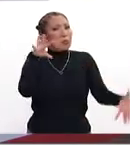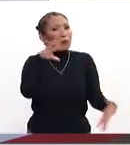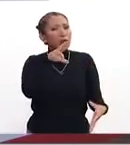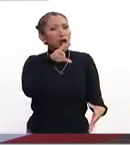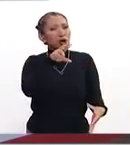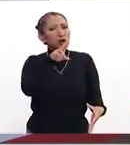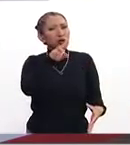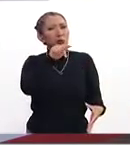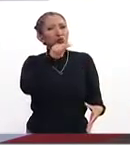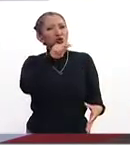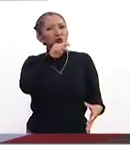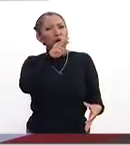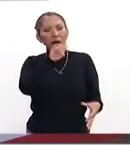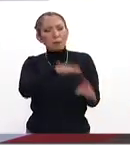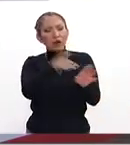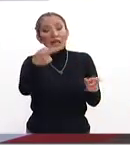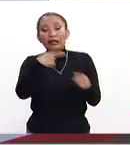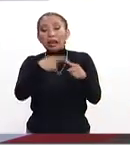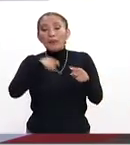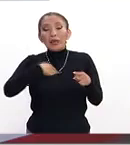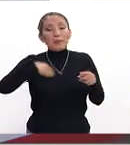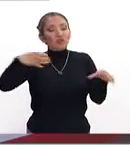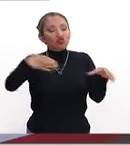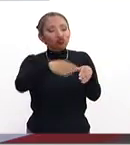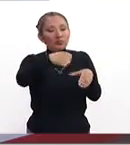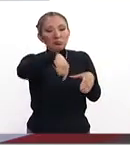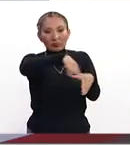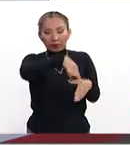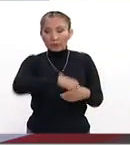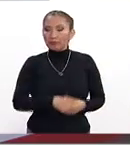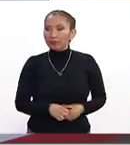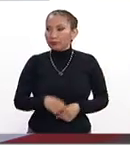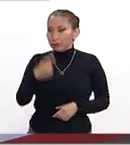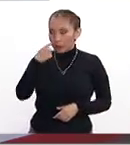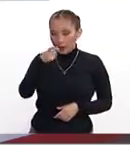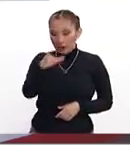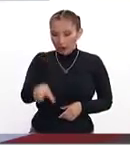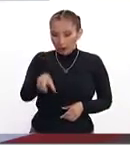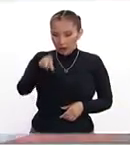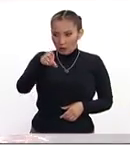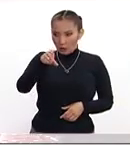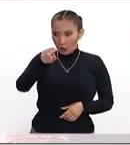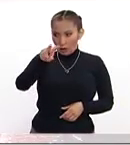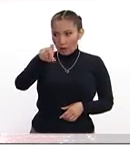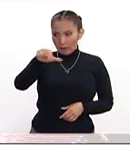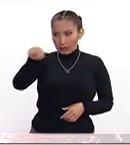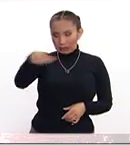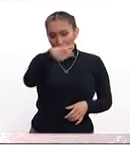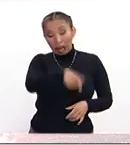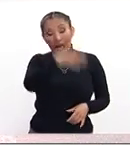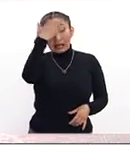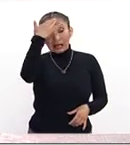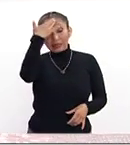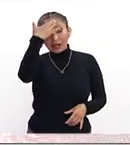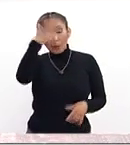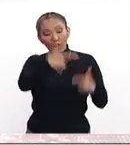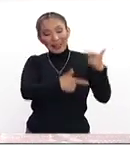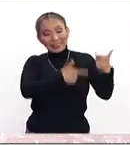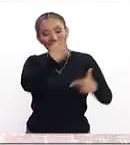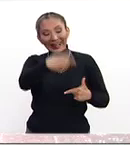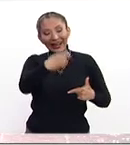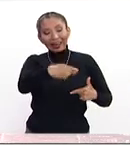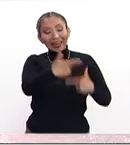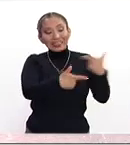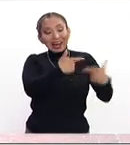quiénes formaron parte y por qué. Bueno, él formó parte y fue, digamos, el líder de una generación que se llamó